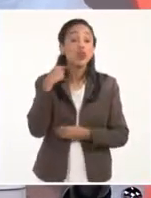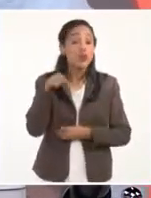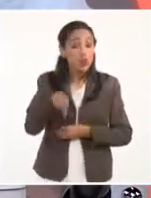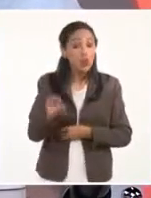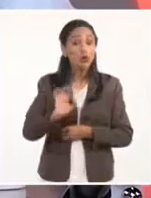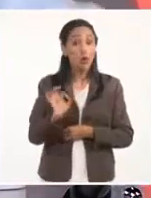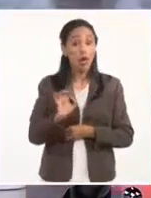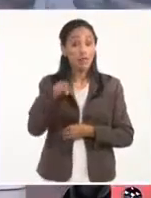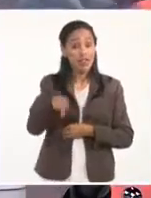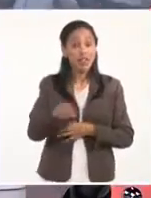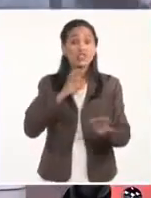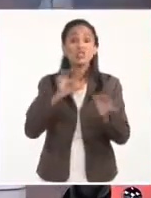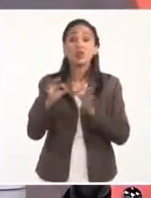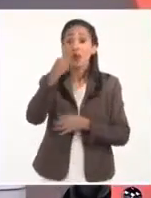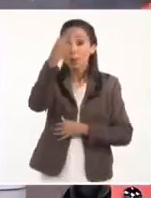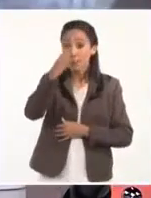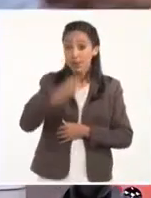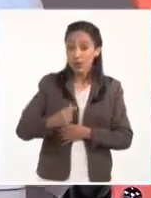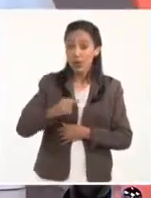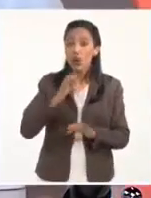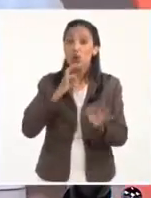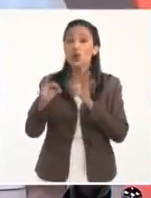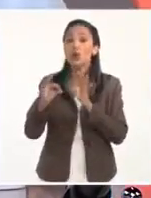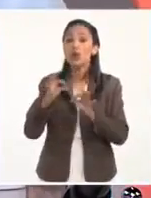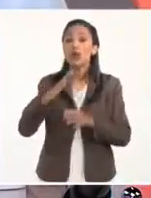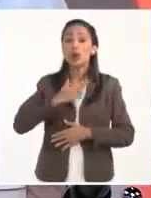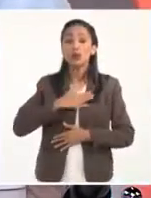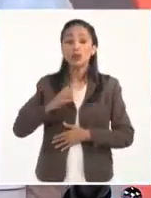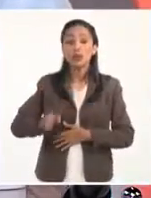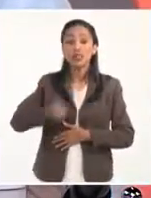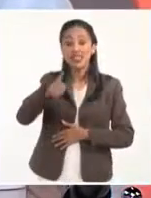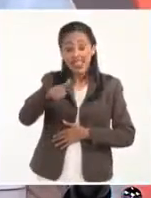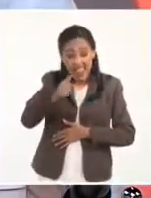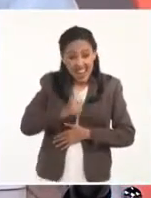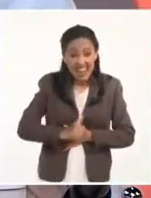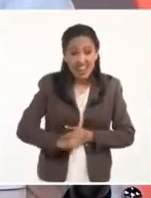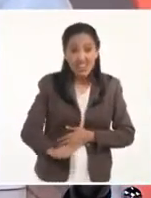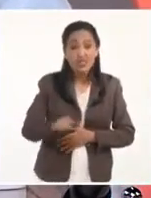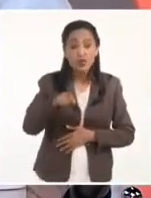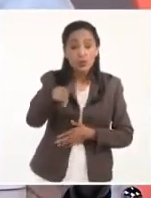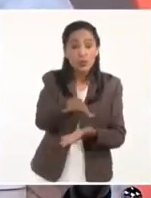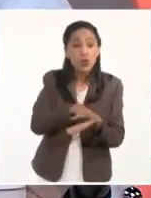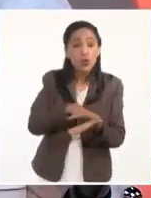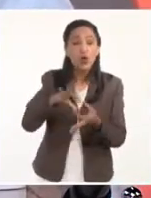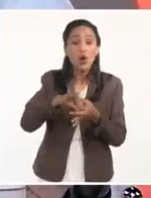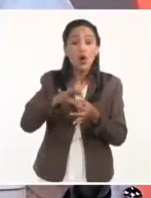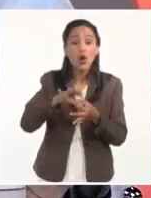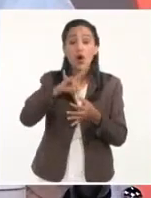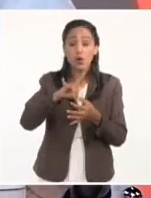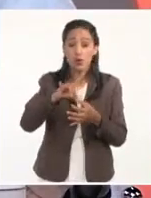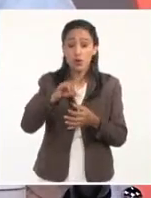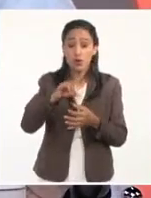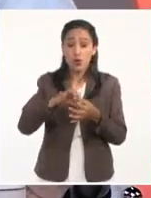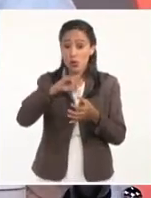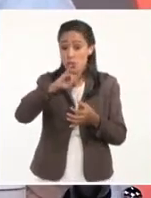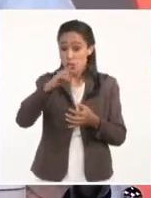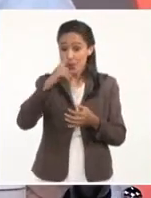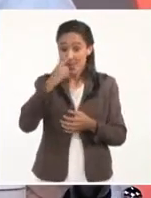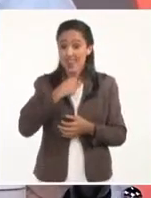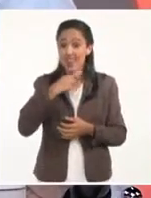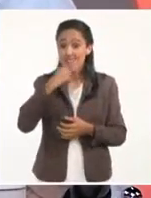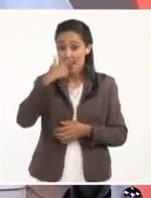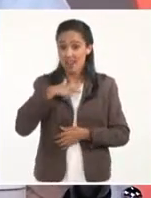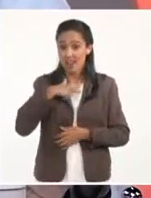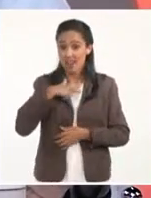cuidando nuestro presidente y es nacido y criado la güinera así que esas expresiones que la vulnera un barrio delincuente no las comparto y la un era un barrio